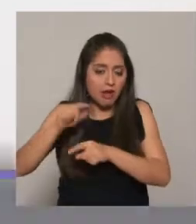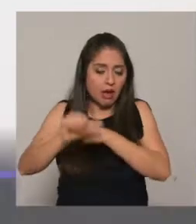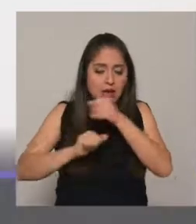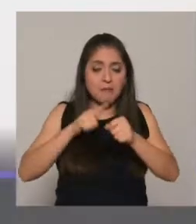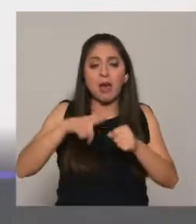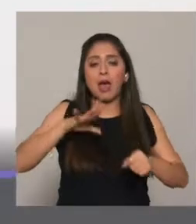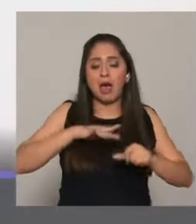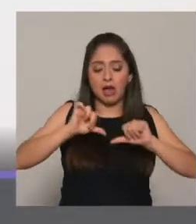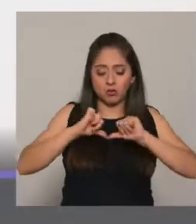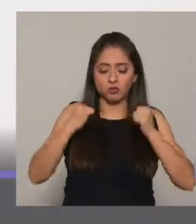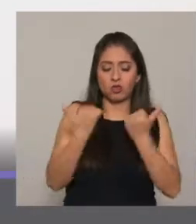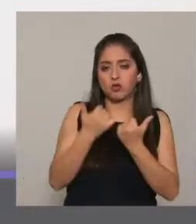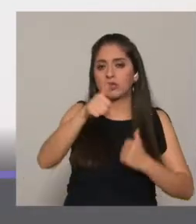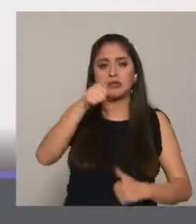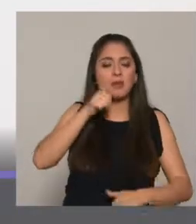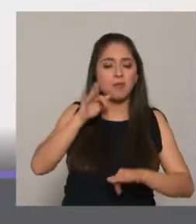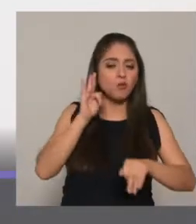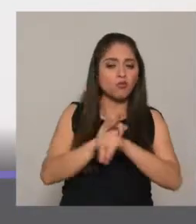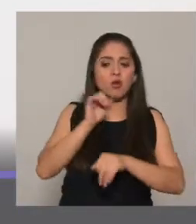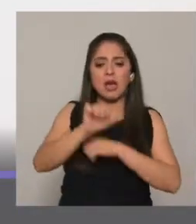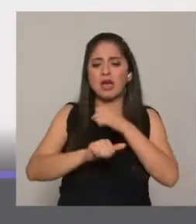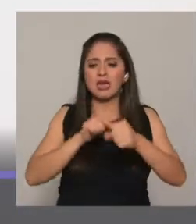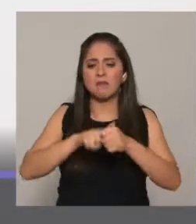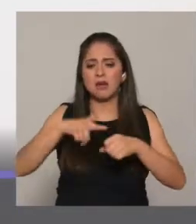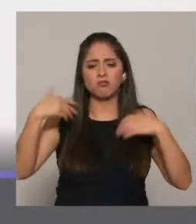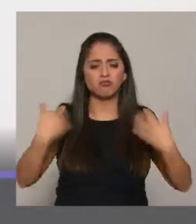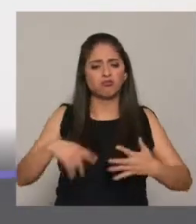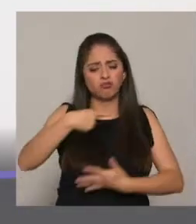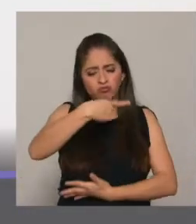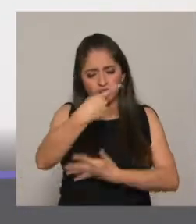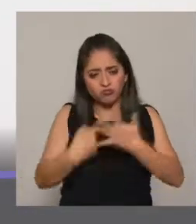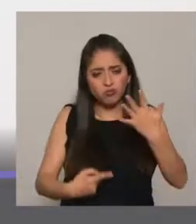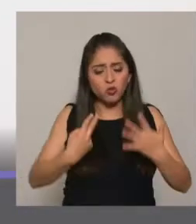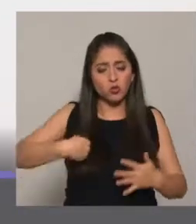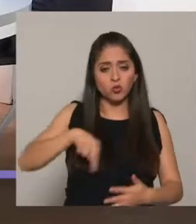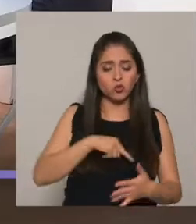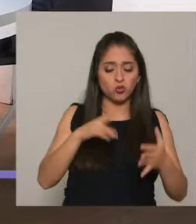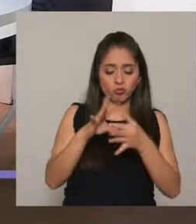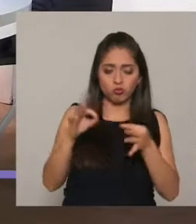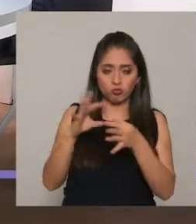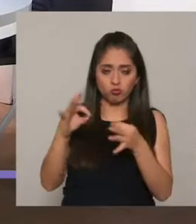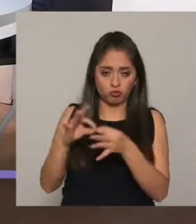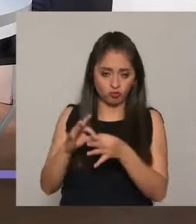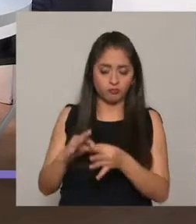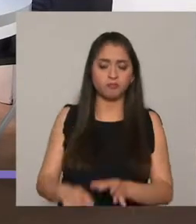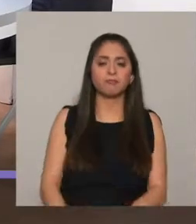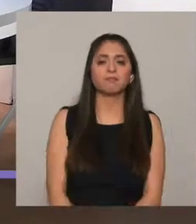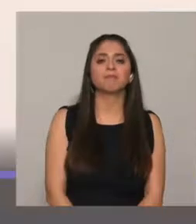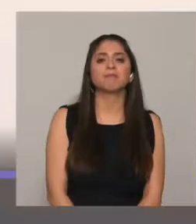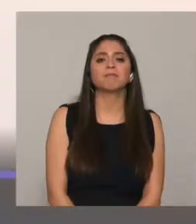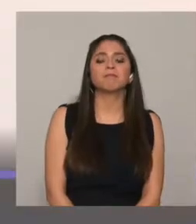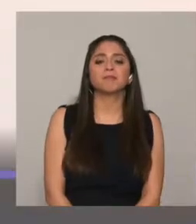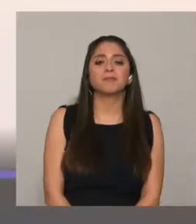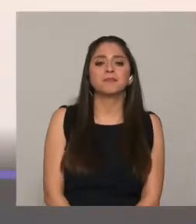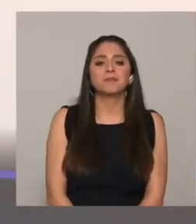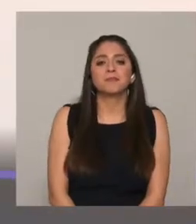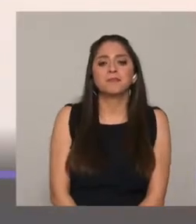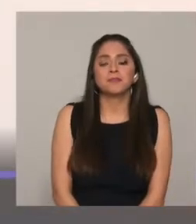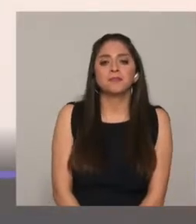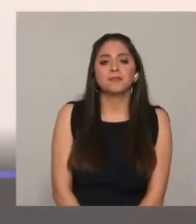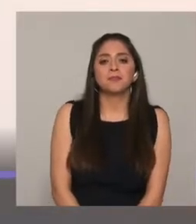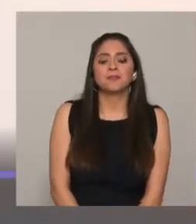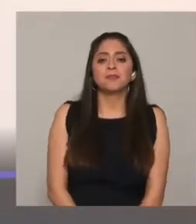animales o, bueno, en fin, son muchísimas las instituciones que se pueden constituir. Bueno, entonces pues ahí tienes, son